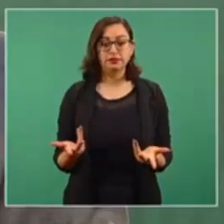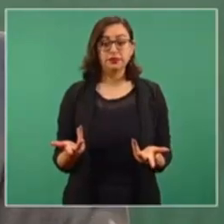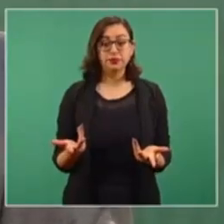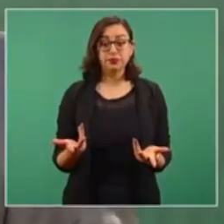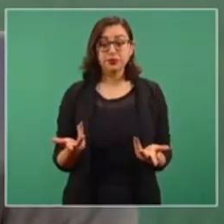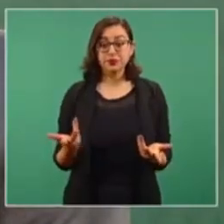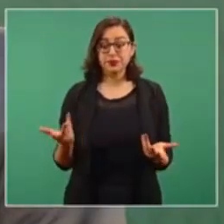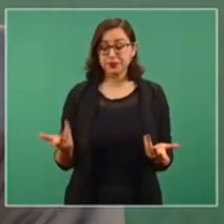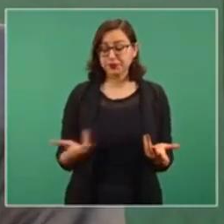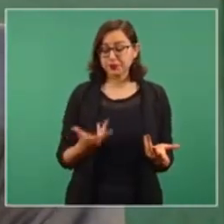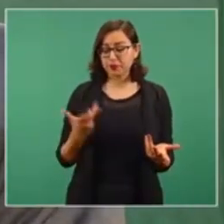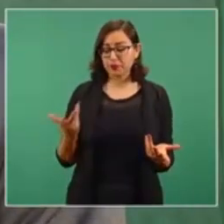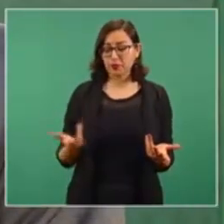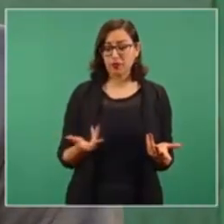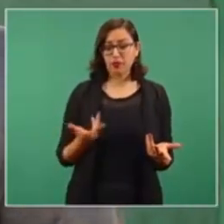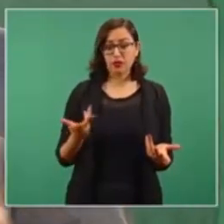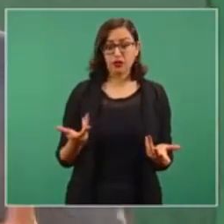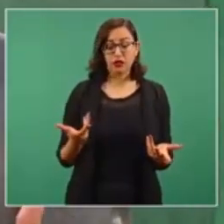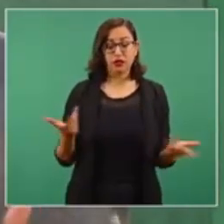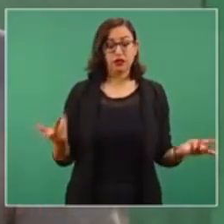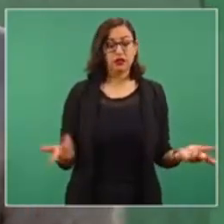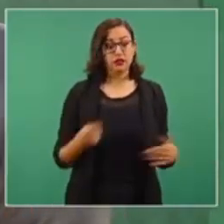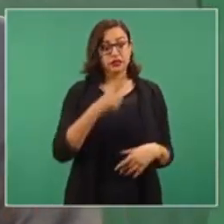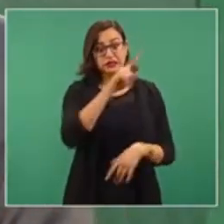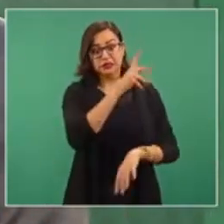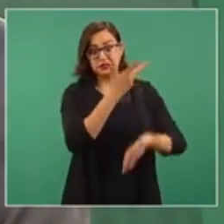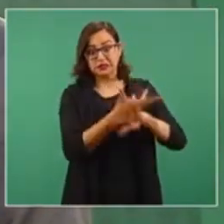el New York Times con su